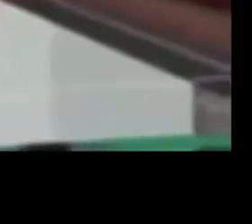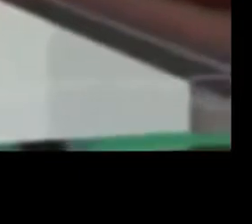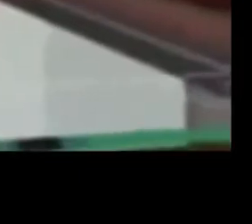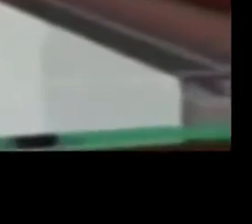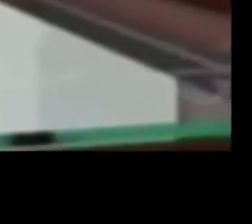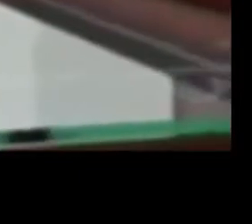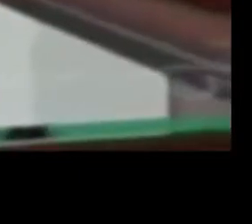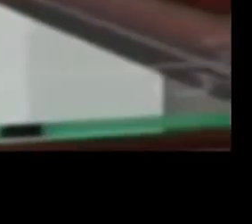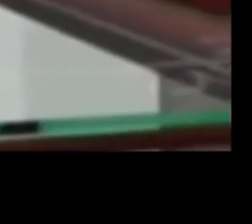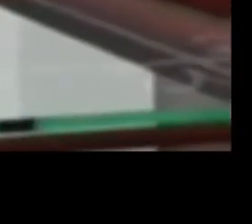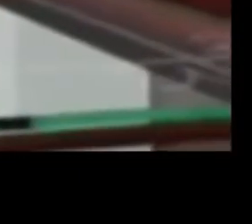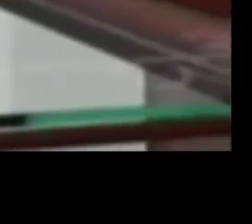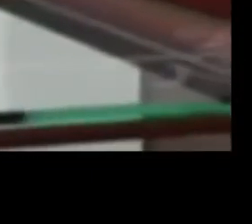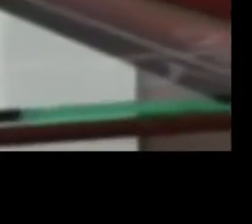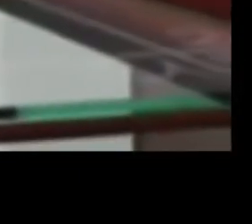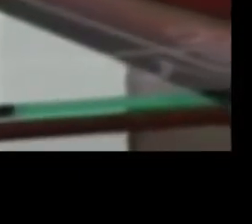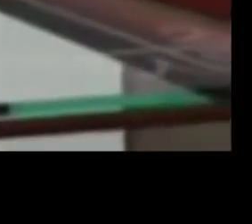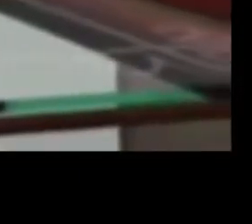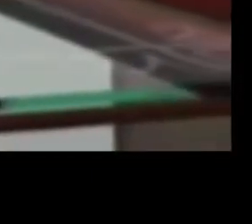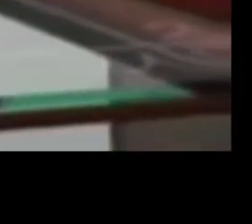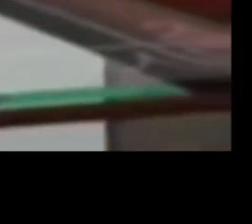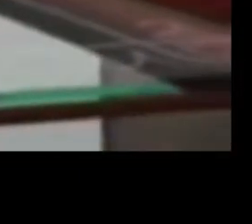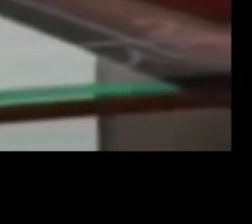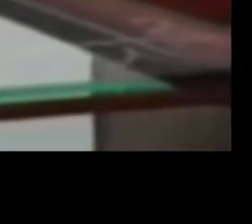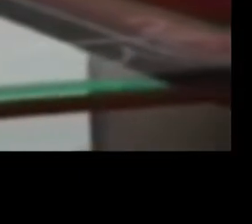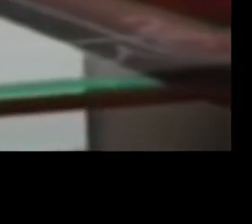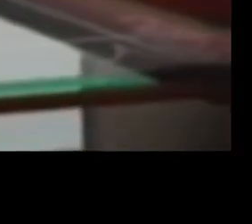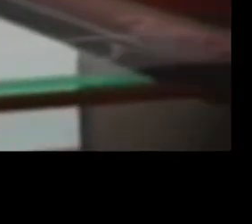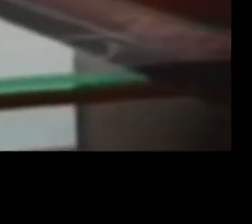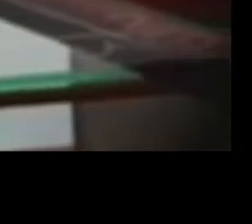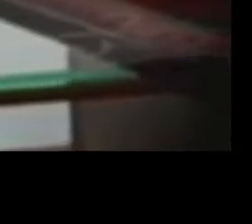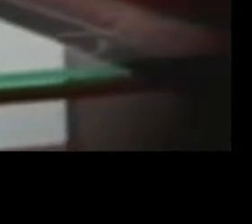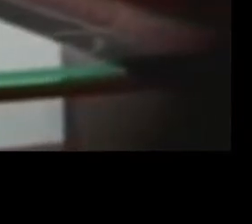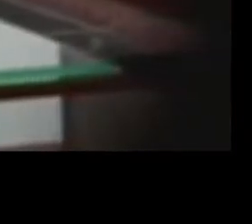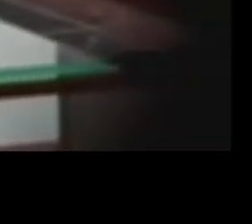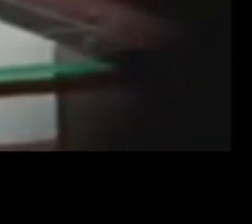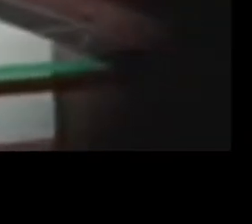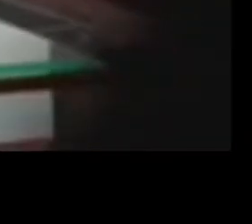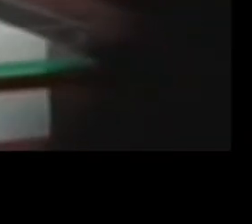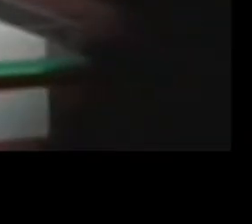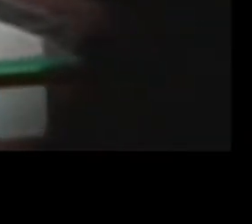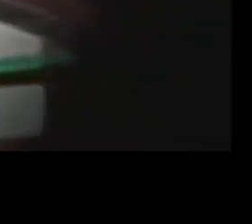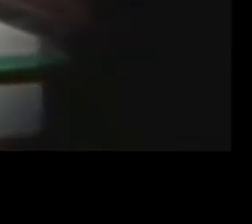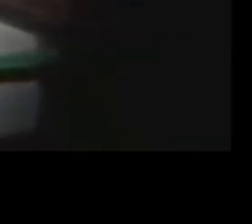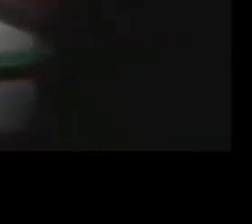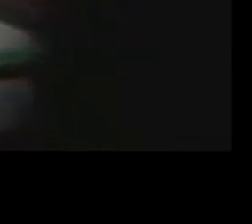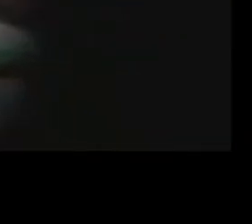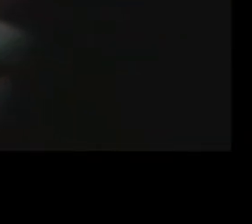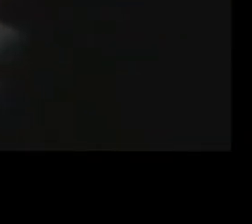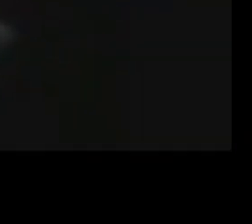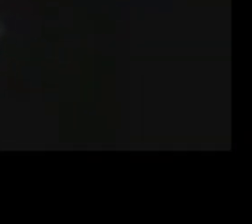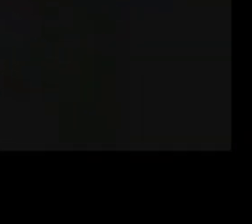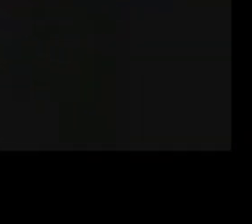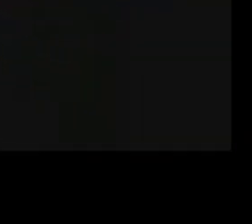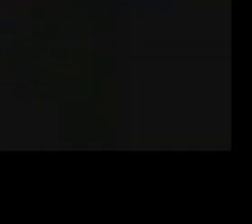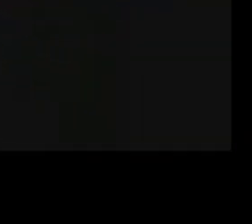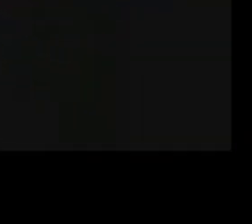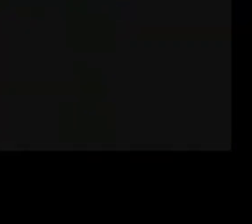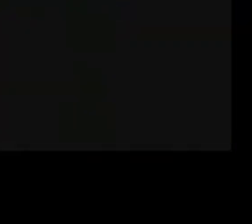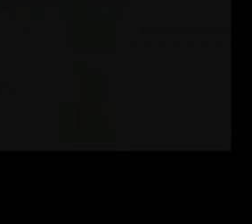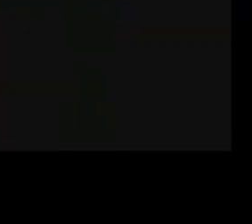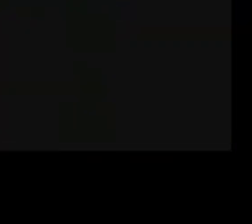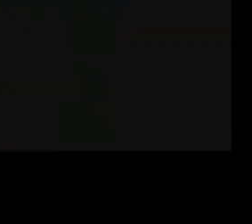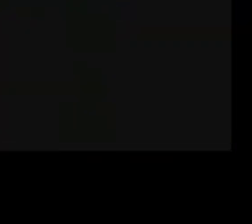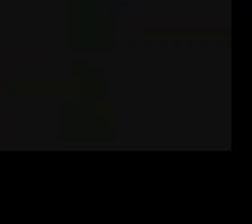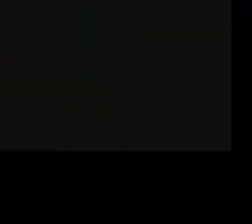totalmente destruido. El glaucoma es la principal causa de ceguera y se cree que afecta a más de 2 millones de personas en todo el